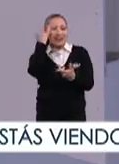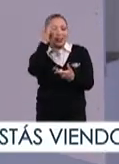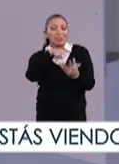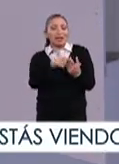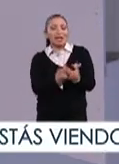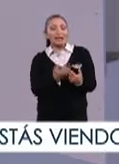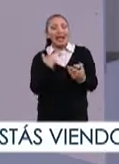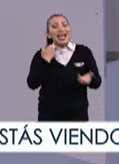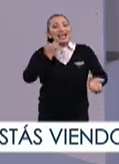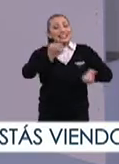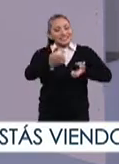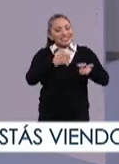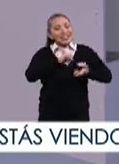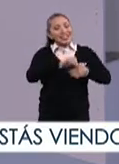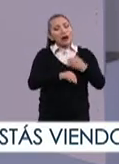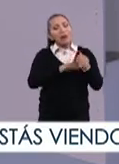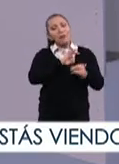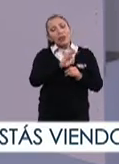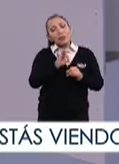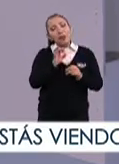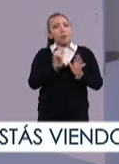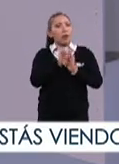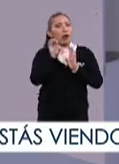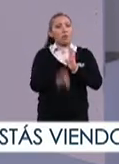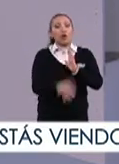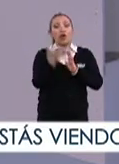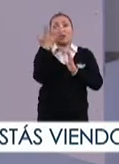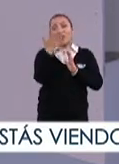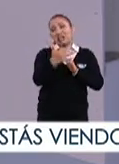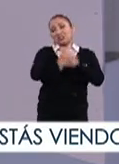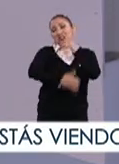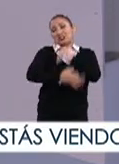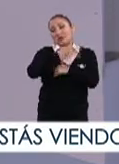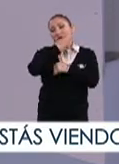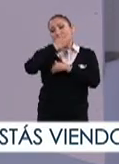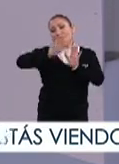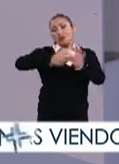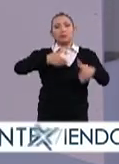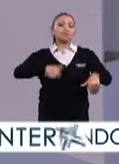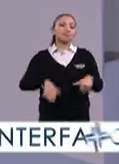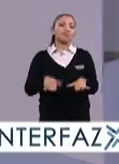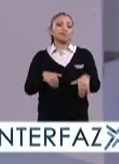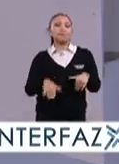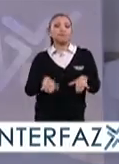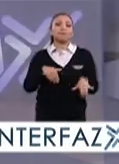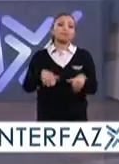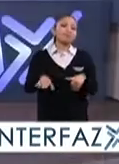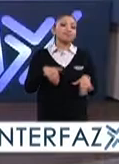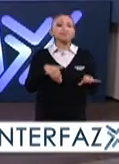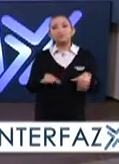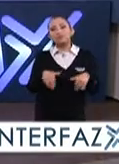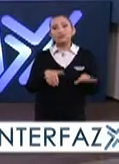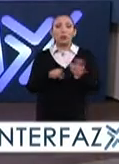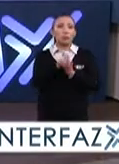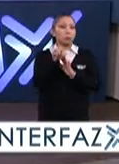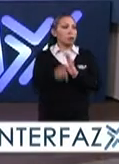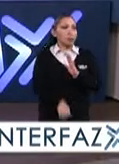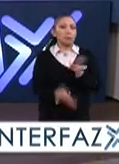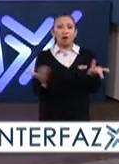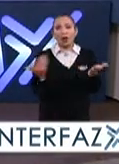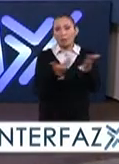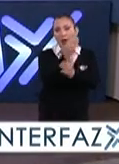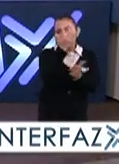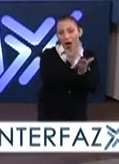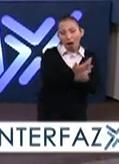empezar un programa de ejercicio, pues podemos empezar aunque sea con 10-15 minutos continuos de una caminata, ya sea en